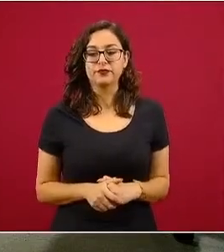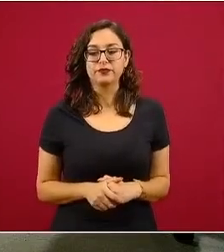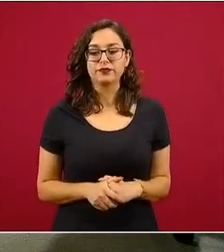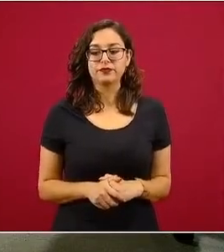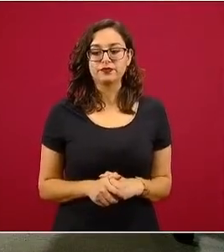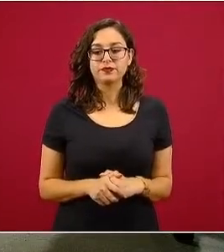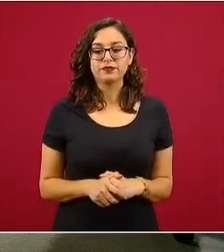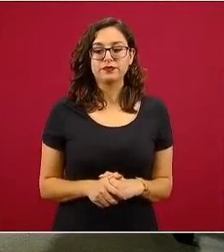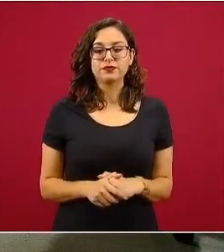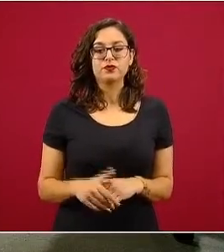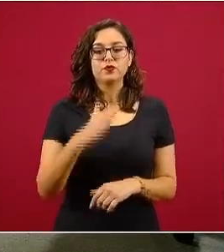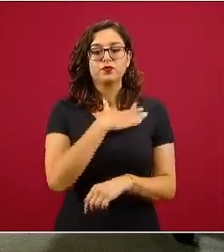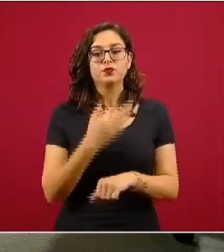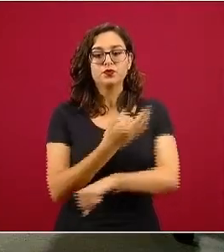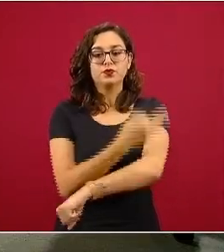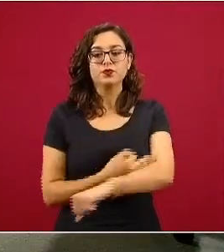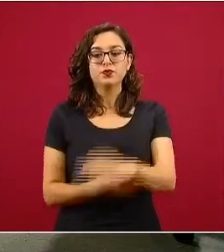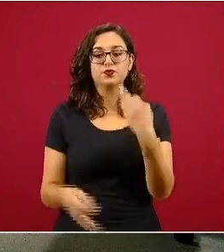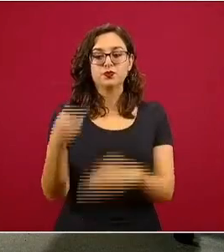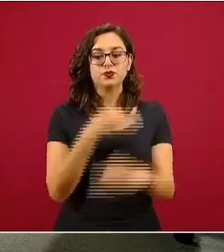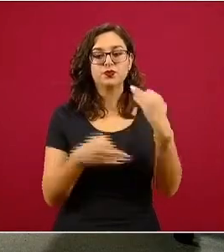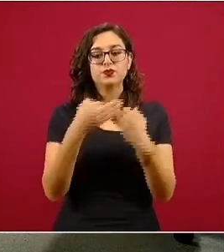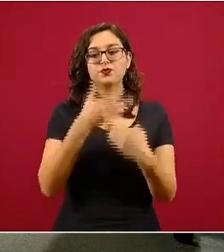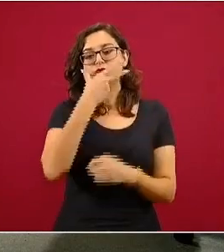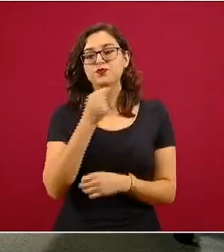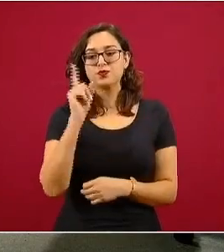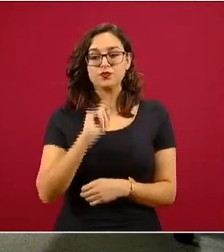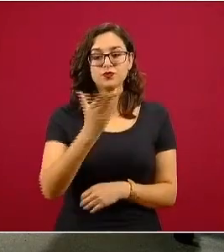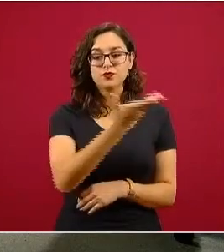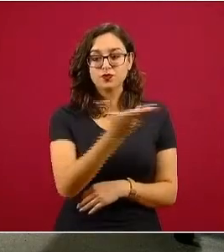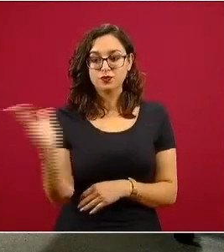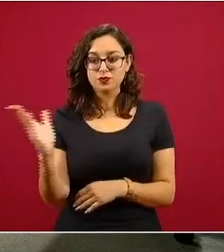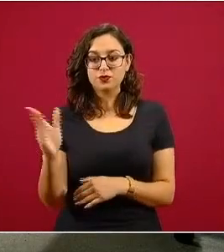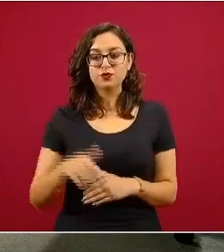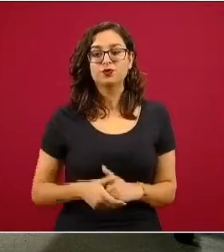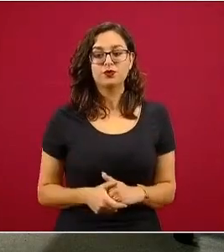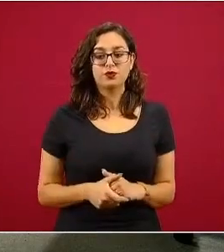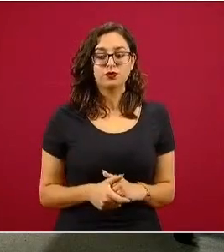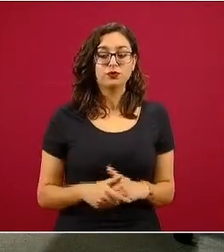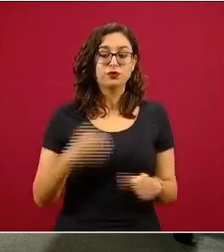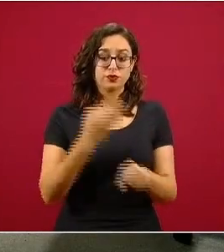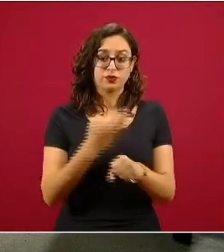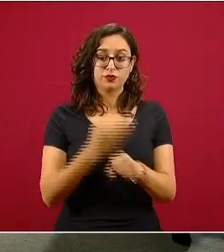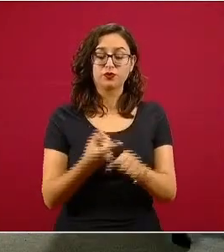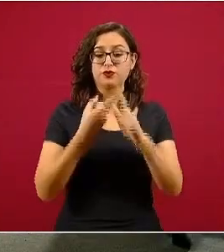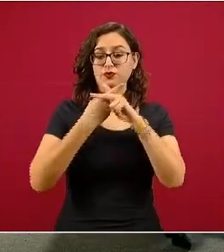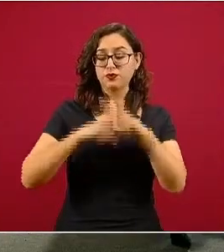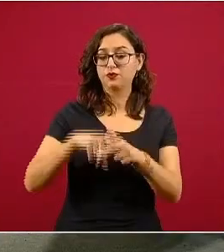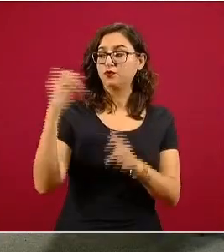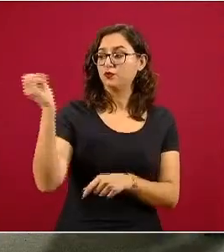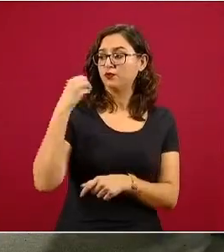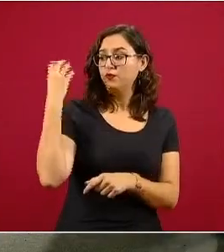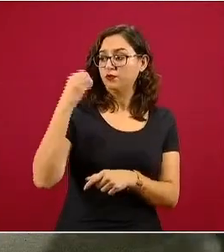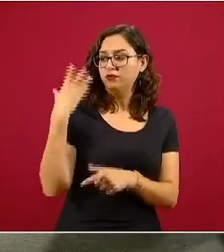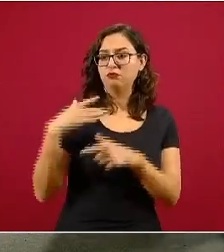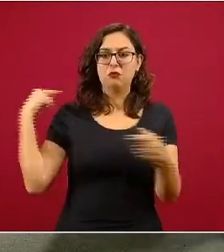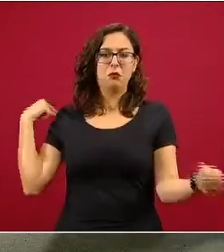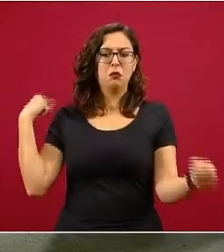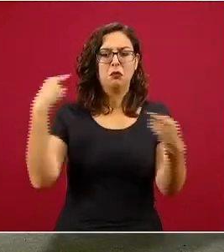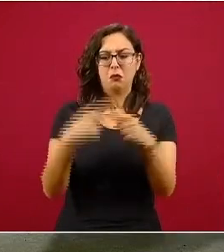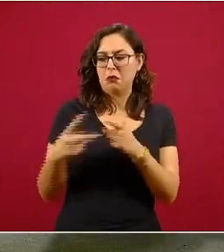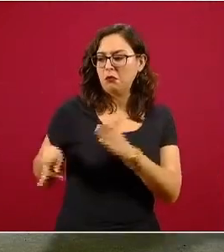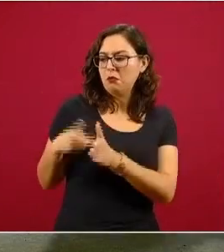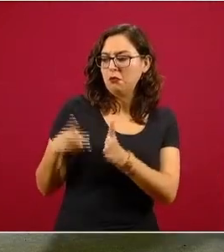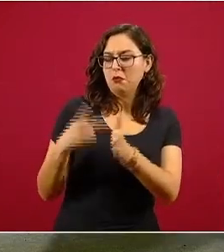Muy buenas tardes con todas y con todos. Vamos a iniciar la conferencia vespertina número 186